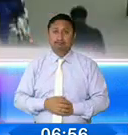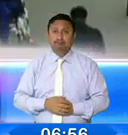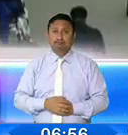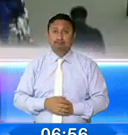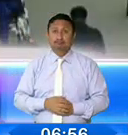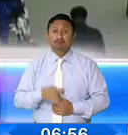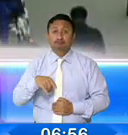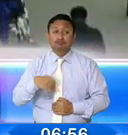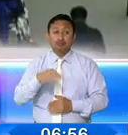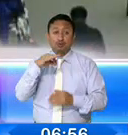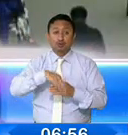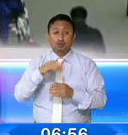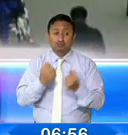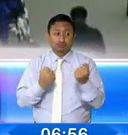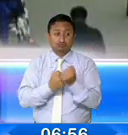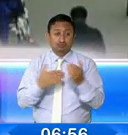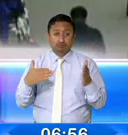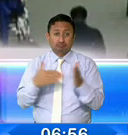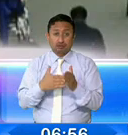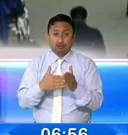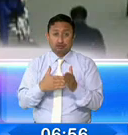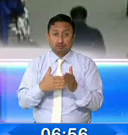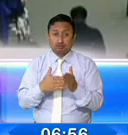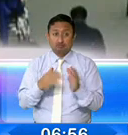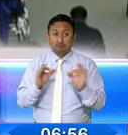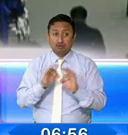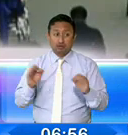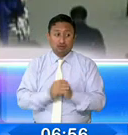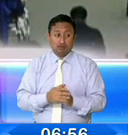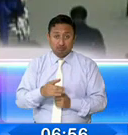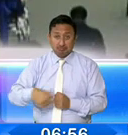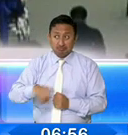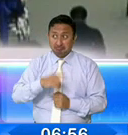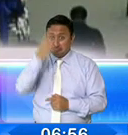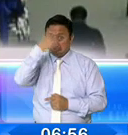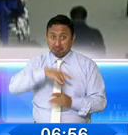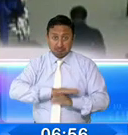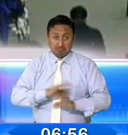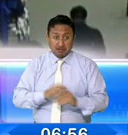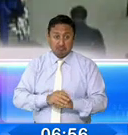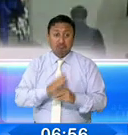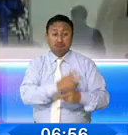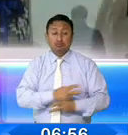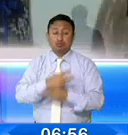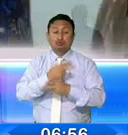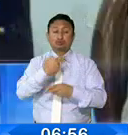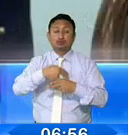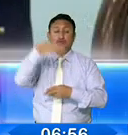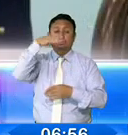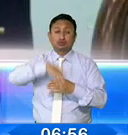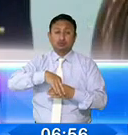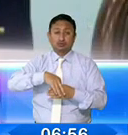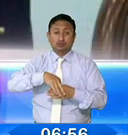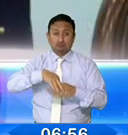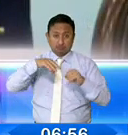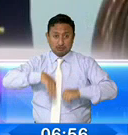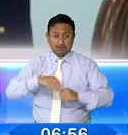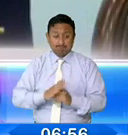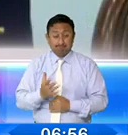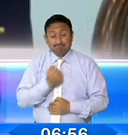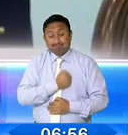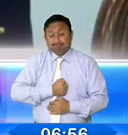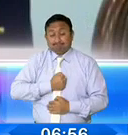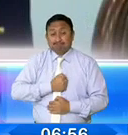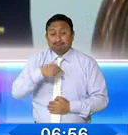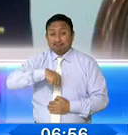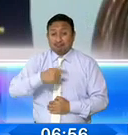a favor ni en contra ni de dirimir, este Pleno del Consejo Nacional Electoral lamentablemente no da